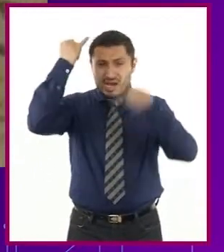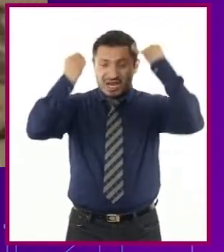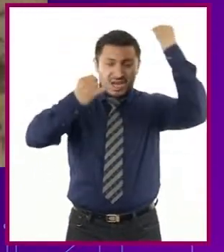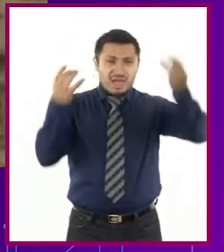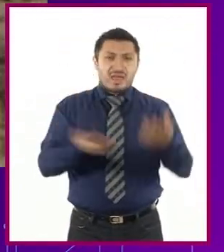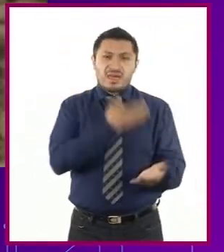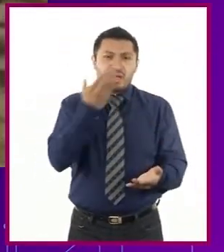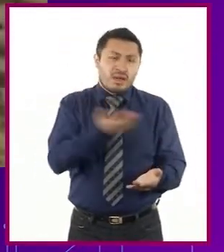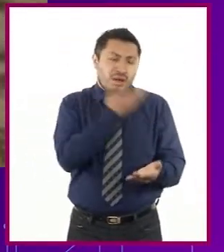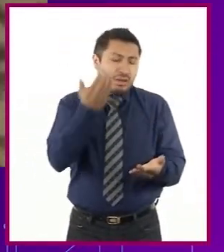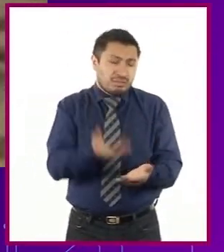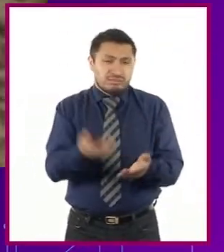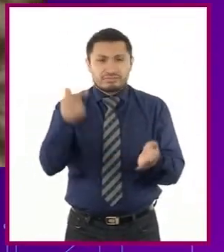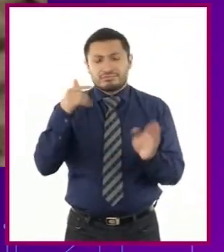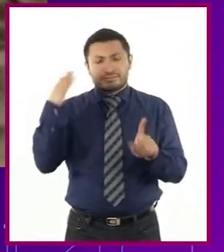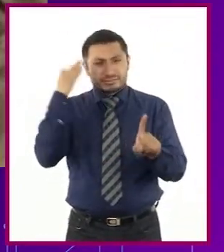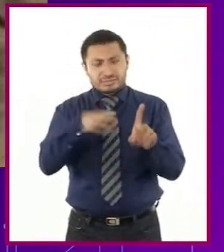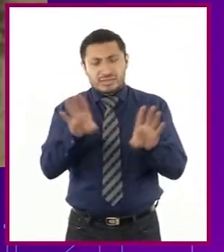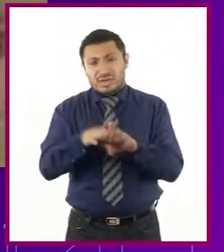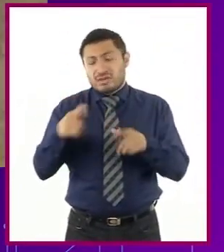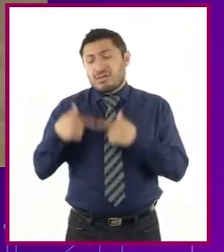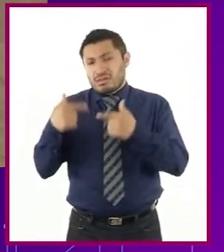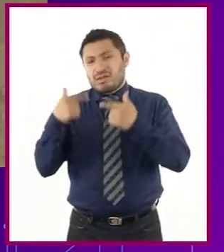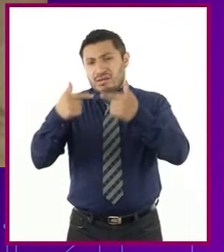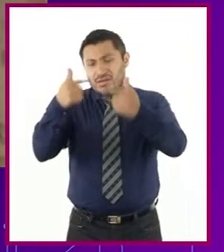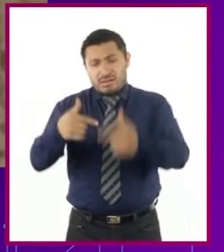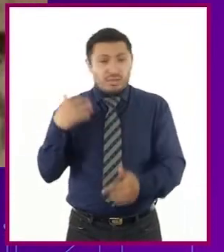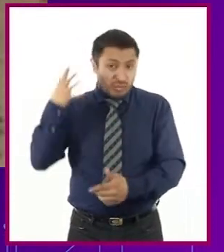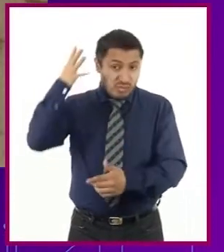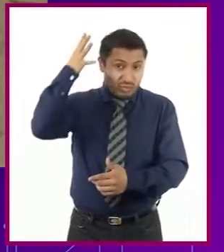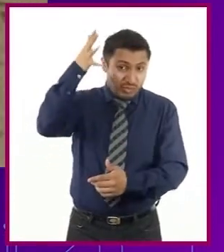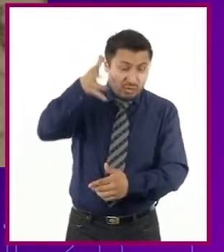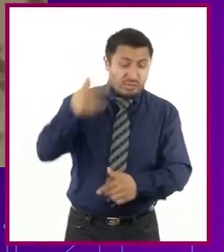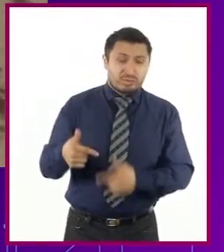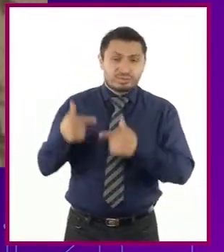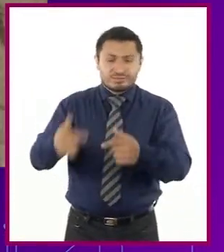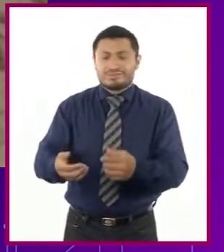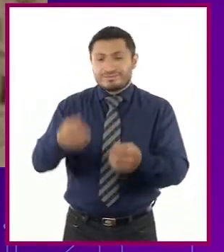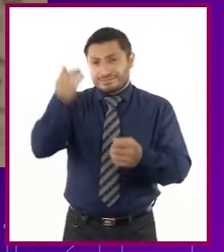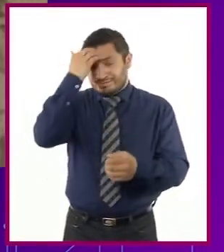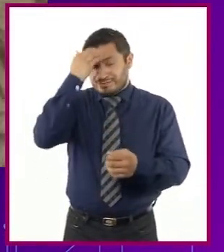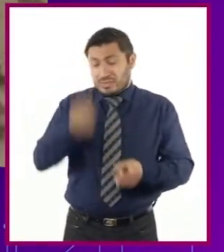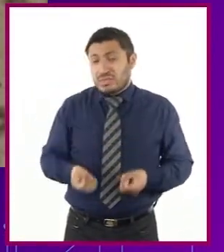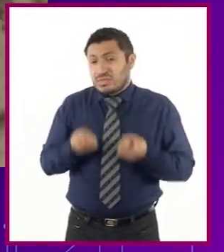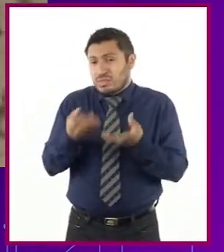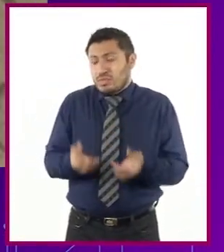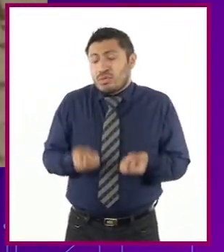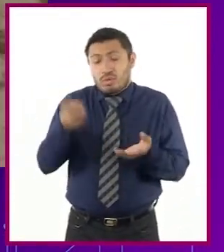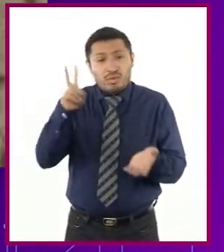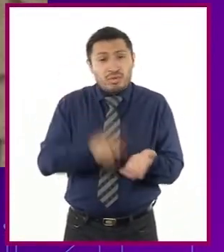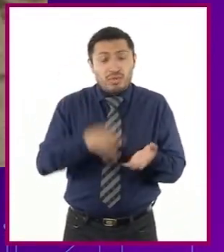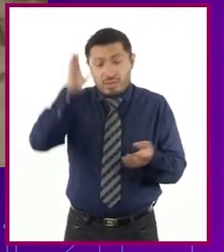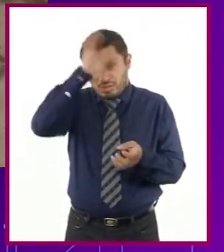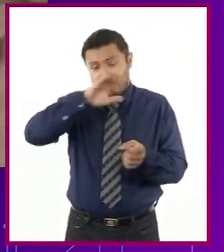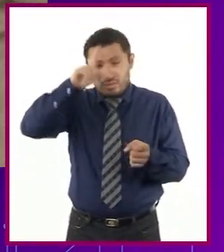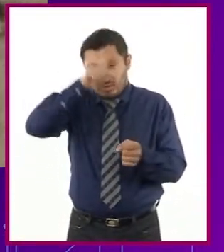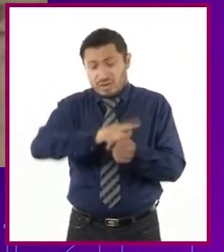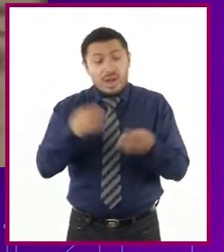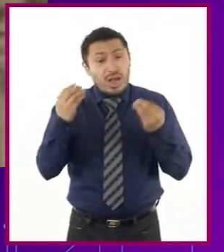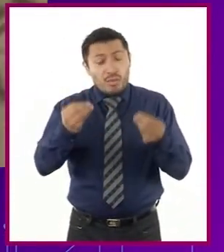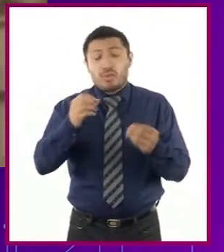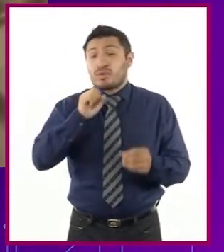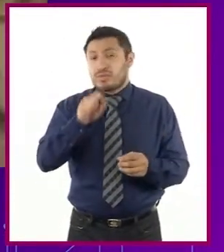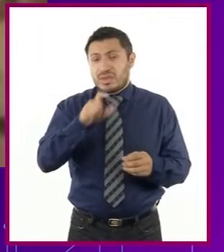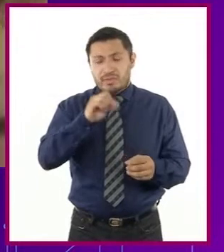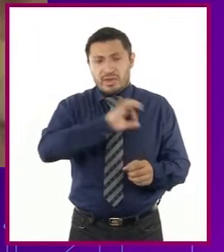costumbres, plantea el reto de heredar a las generaciones futuras no solo el conocimiento de sus valores culturales, sino la posibilidad